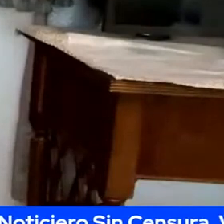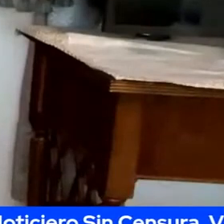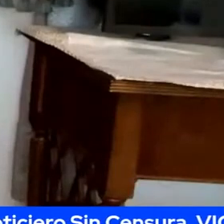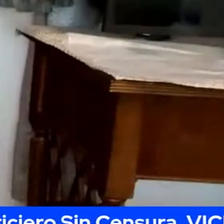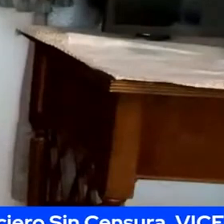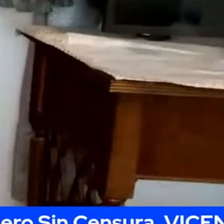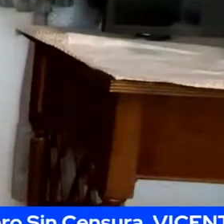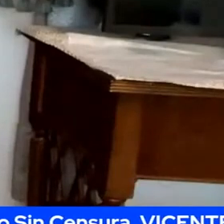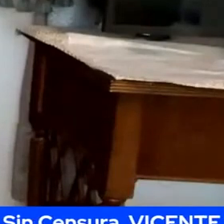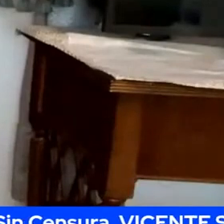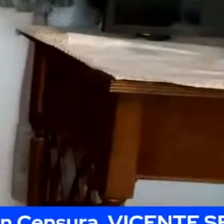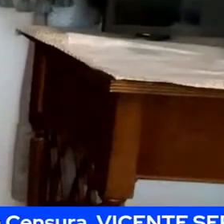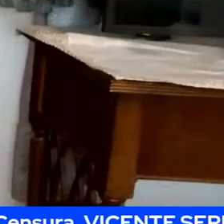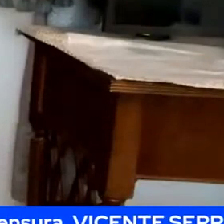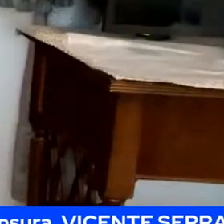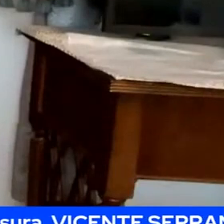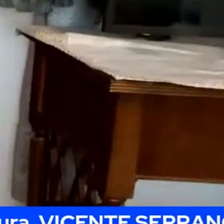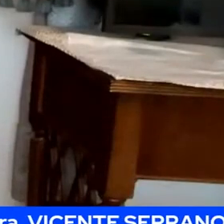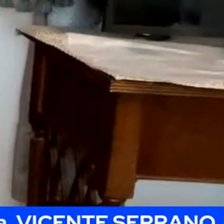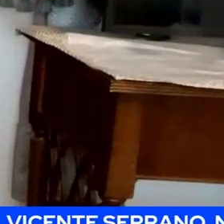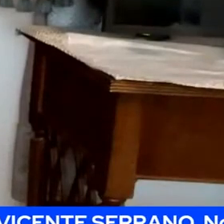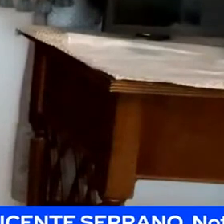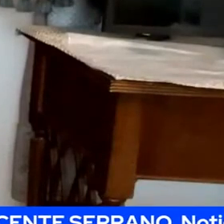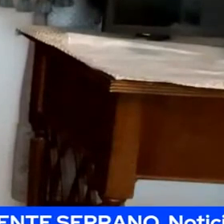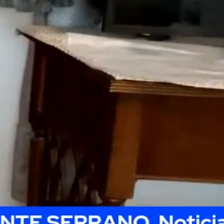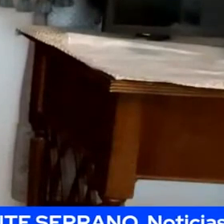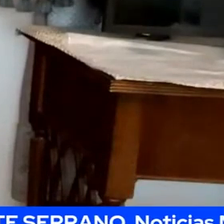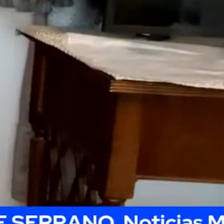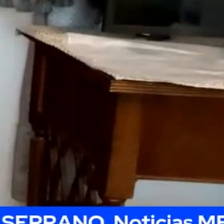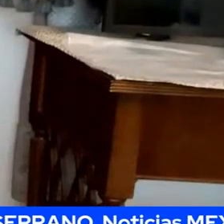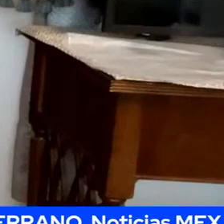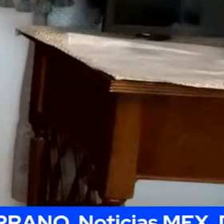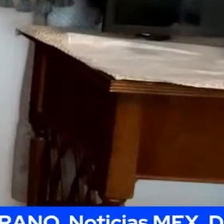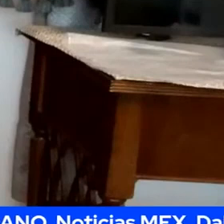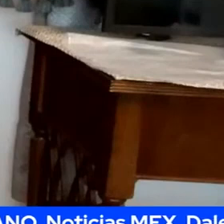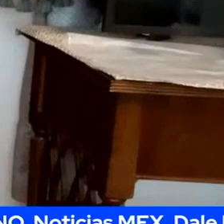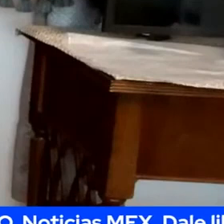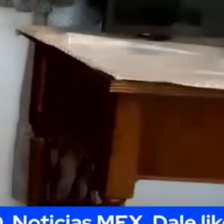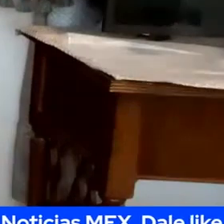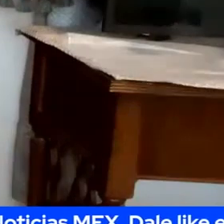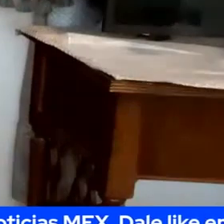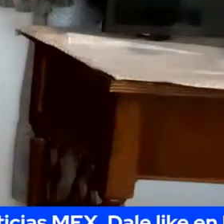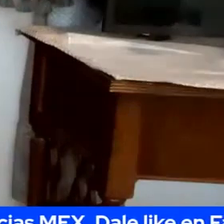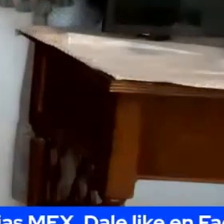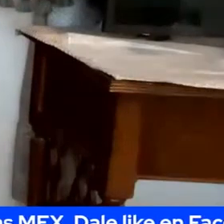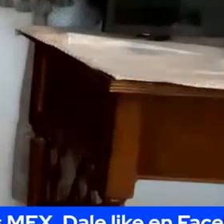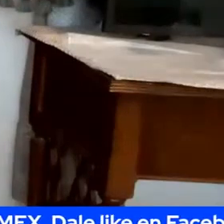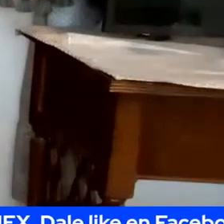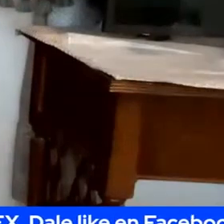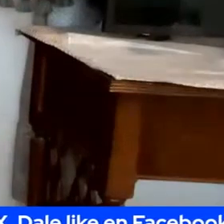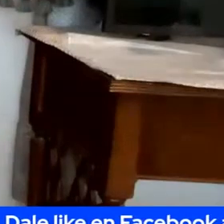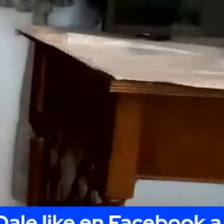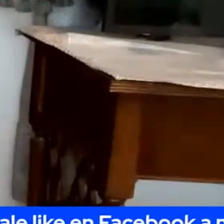consejero presidente del INE, Lorenzo Córdoba, a los que apoyan